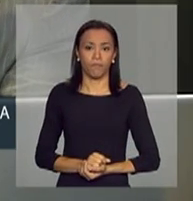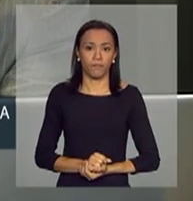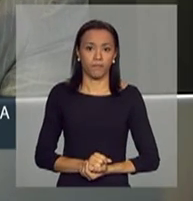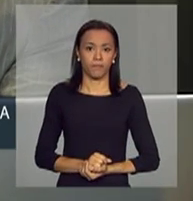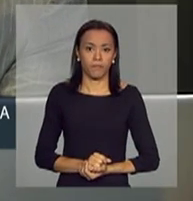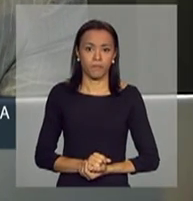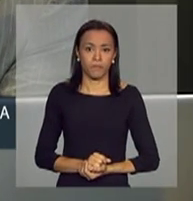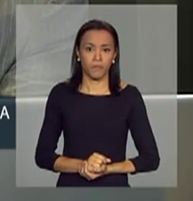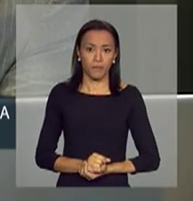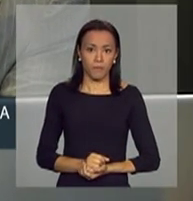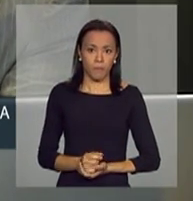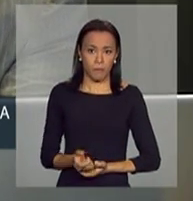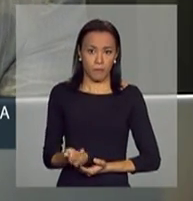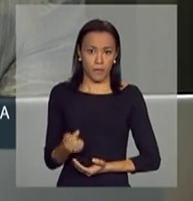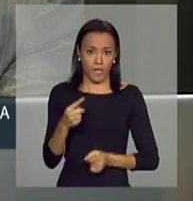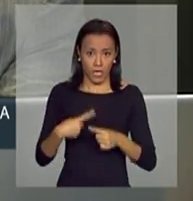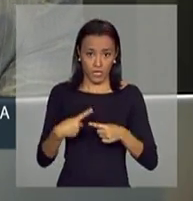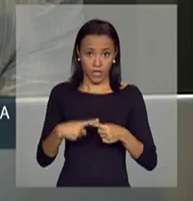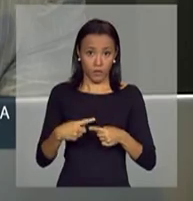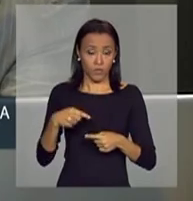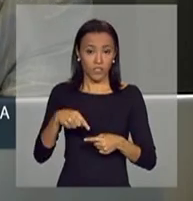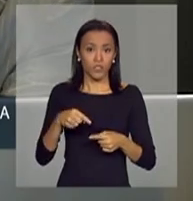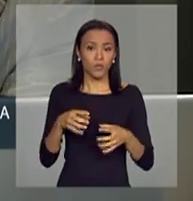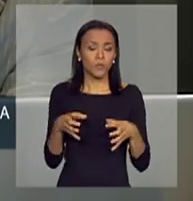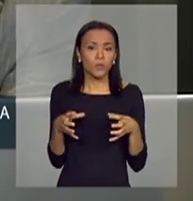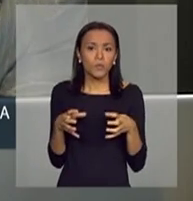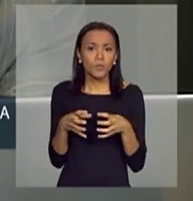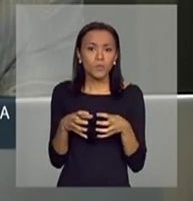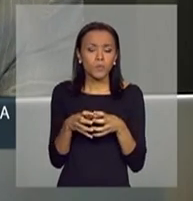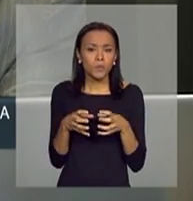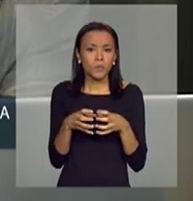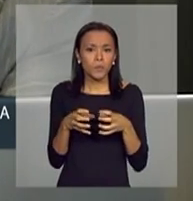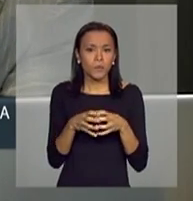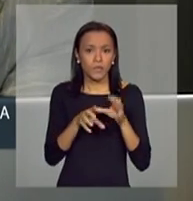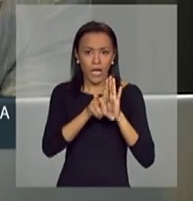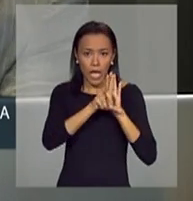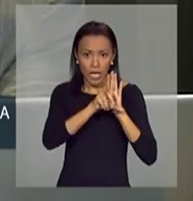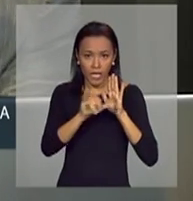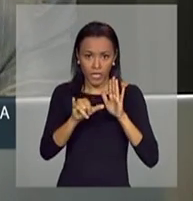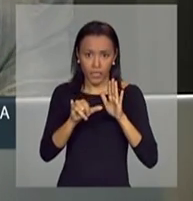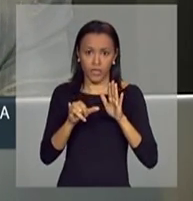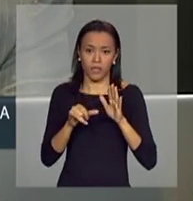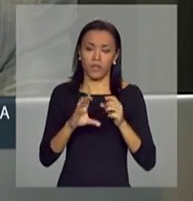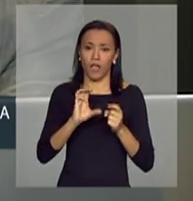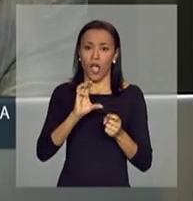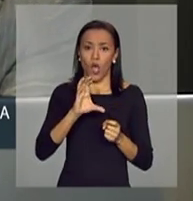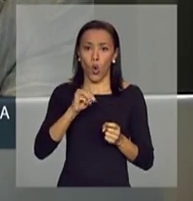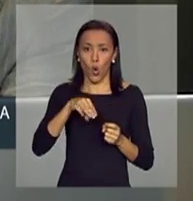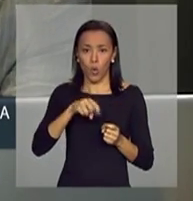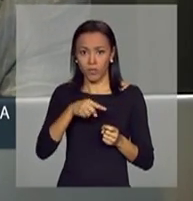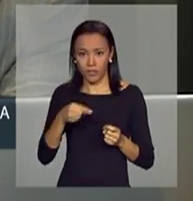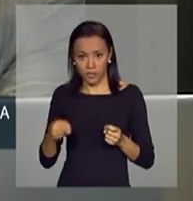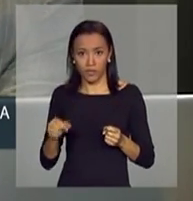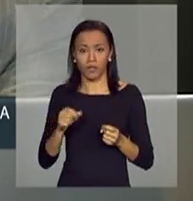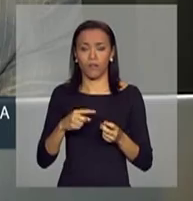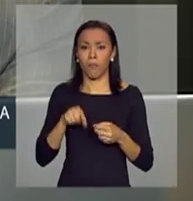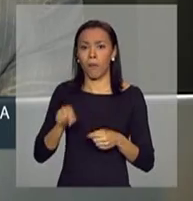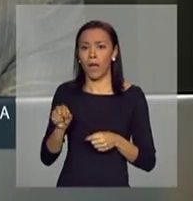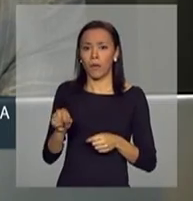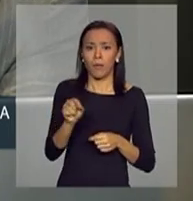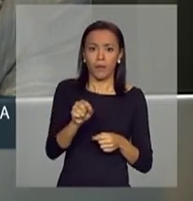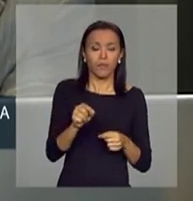Esa exigencia que está en la forma de comisiones de la verdad locales, comisiones de la verdad estudiantiles, va a